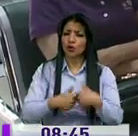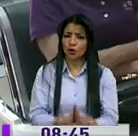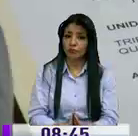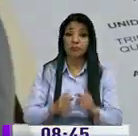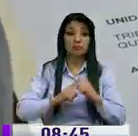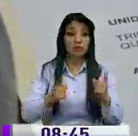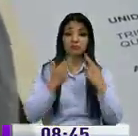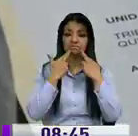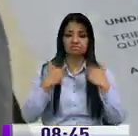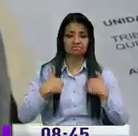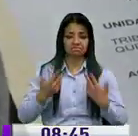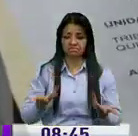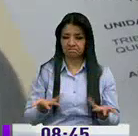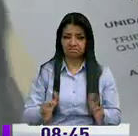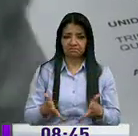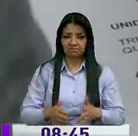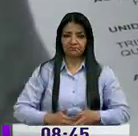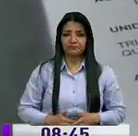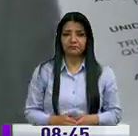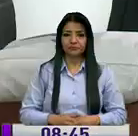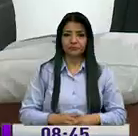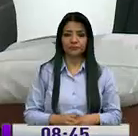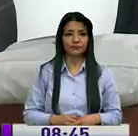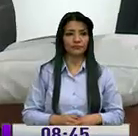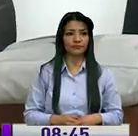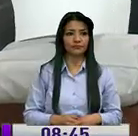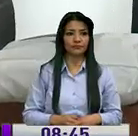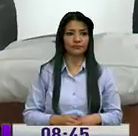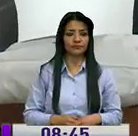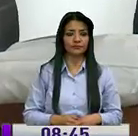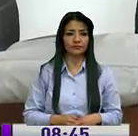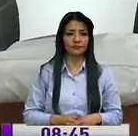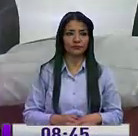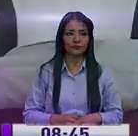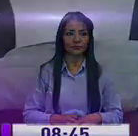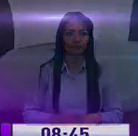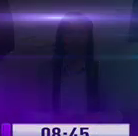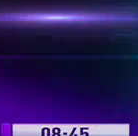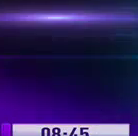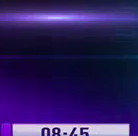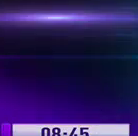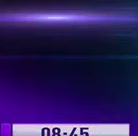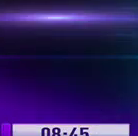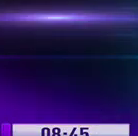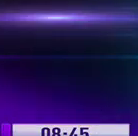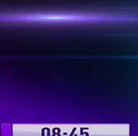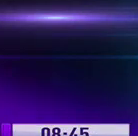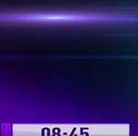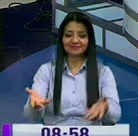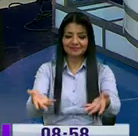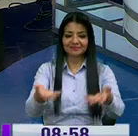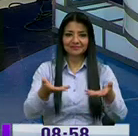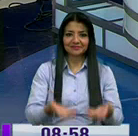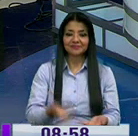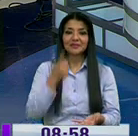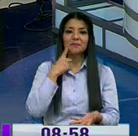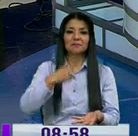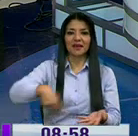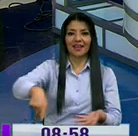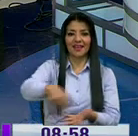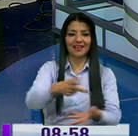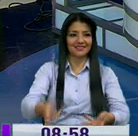embargo, nadie quiso pronunciarse. Informó Javier Rosero. lo que